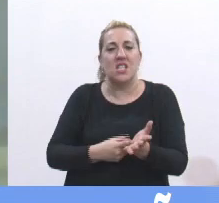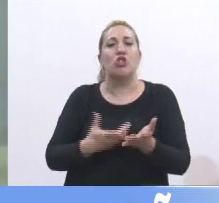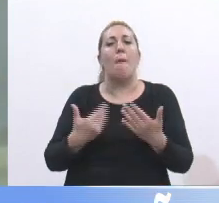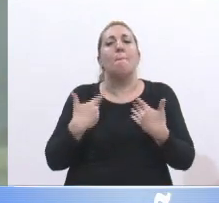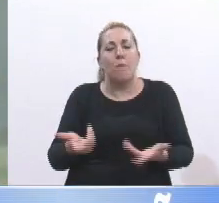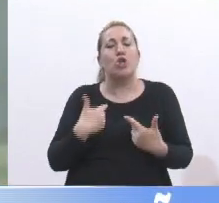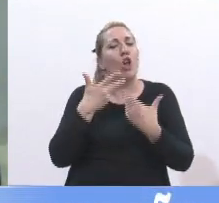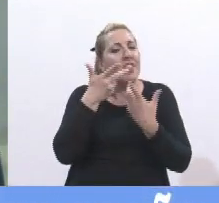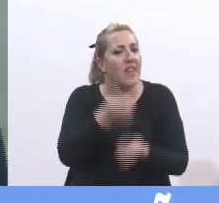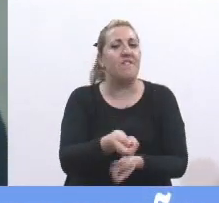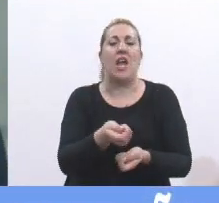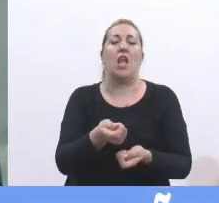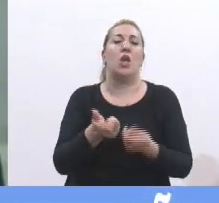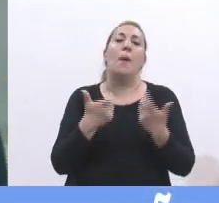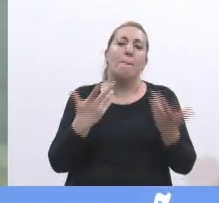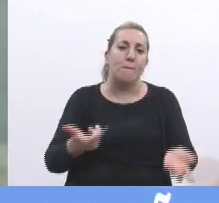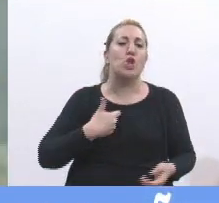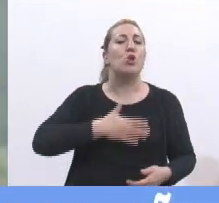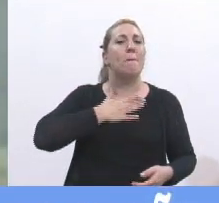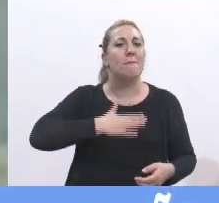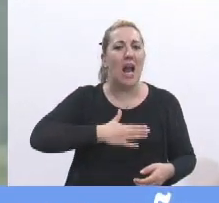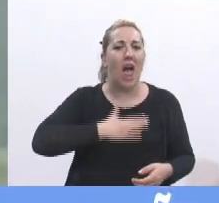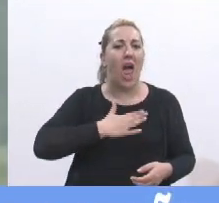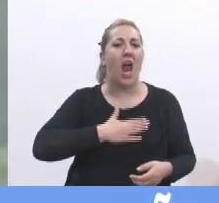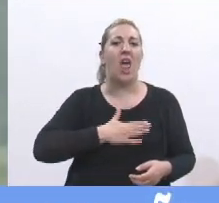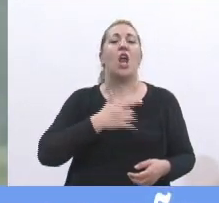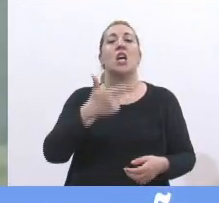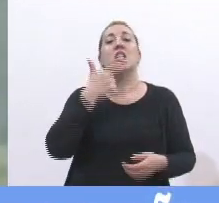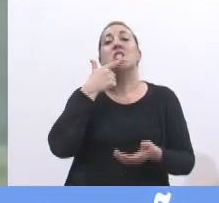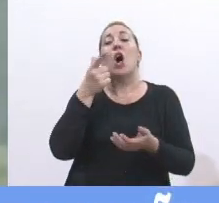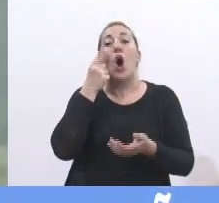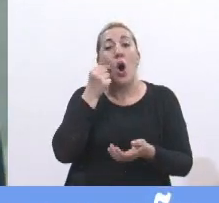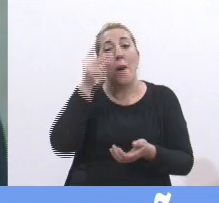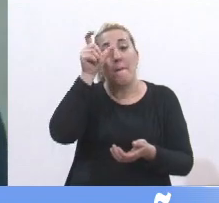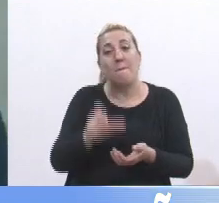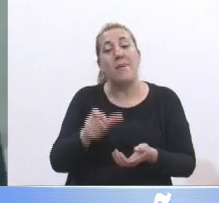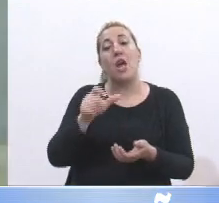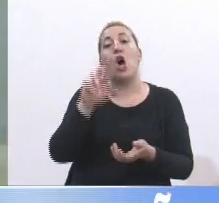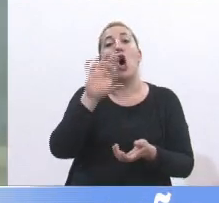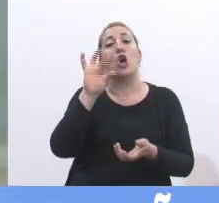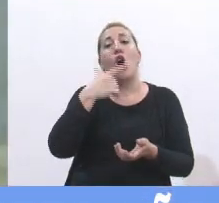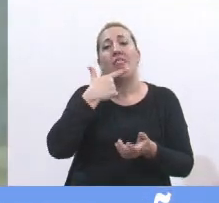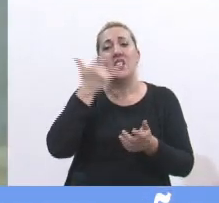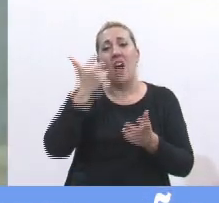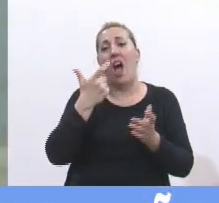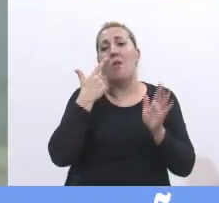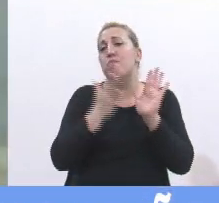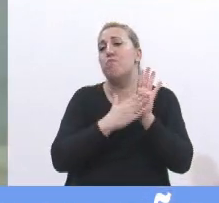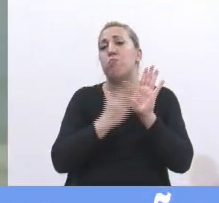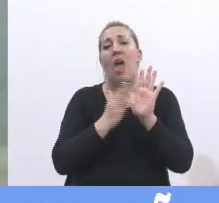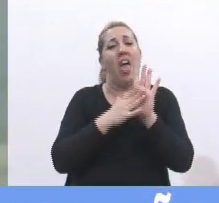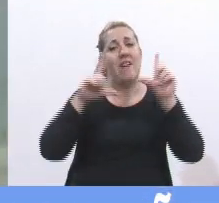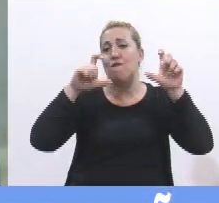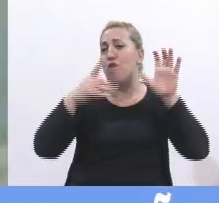defendemos. Y por eso me alegra que el senador Rodas haya puesto con fotografías la